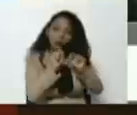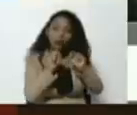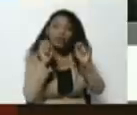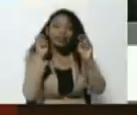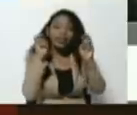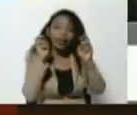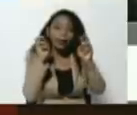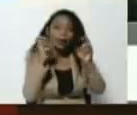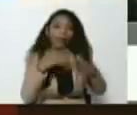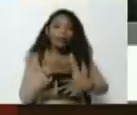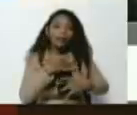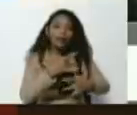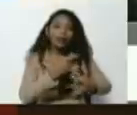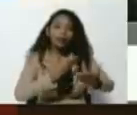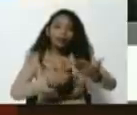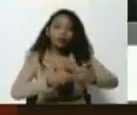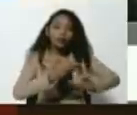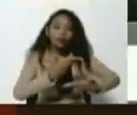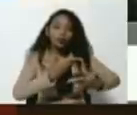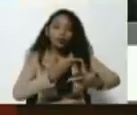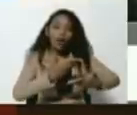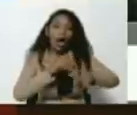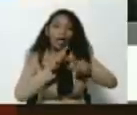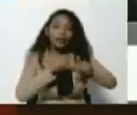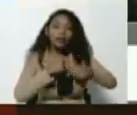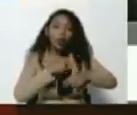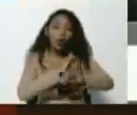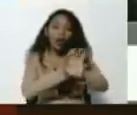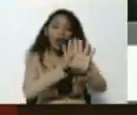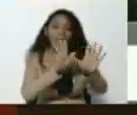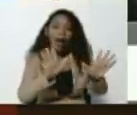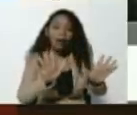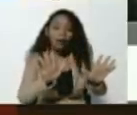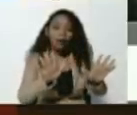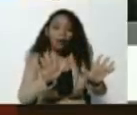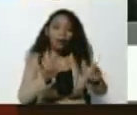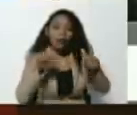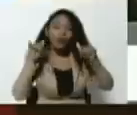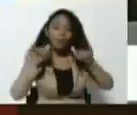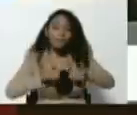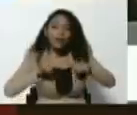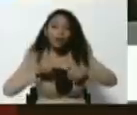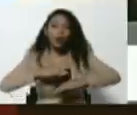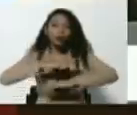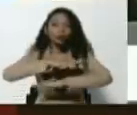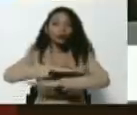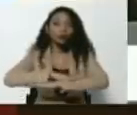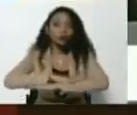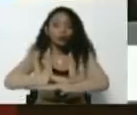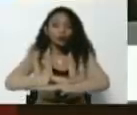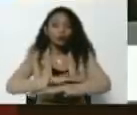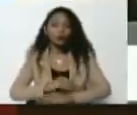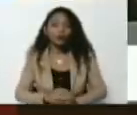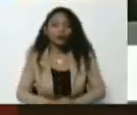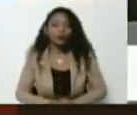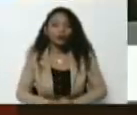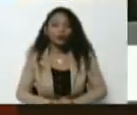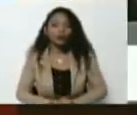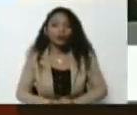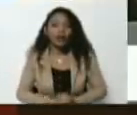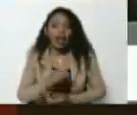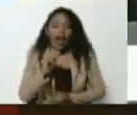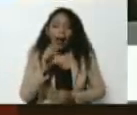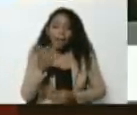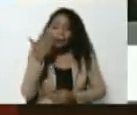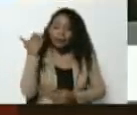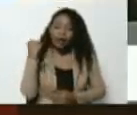interés mutuo. Así lo declaro desde el mismo balcón en que hace